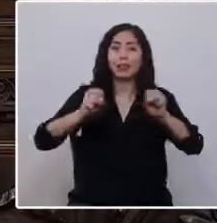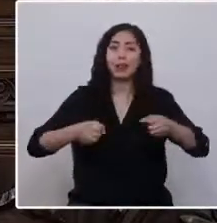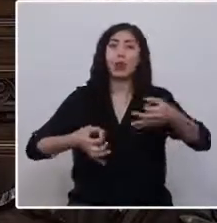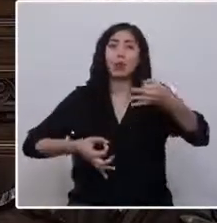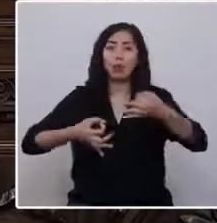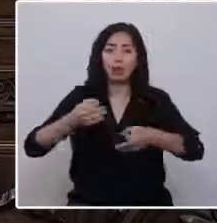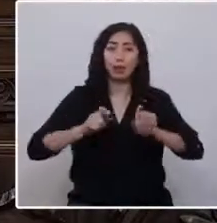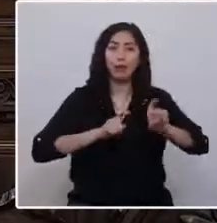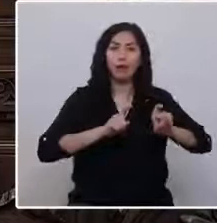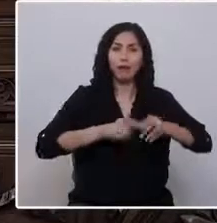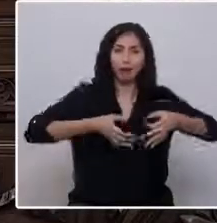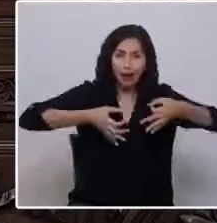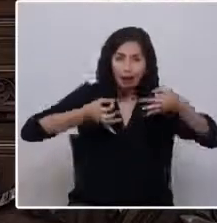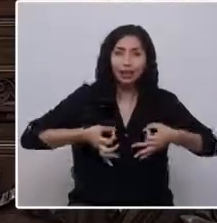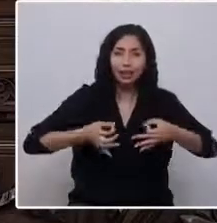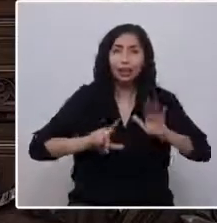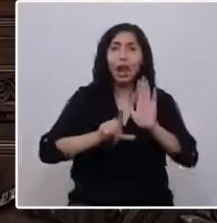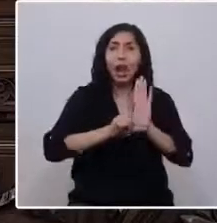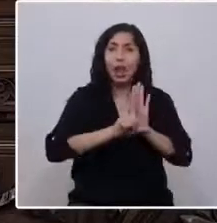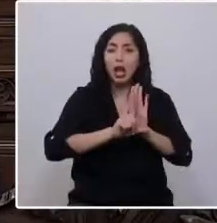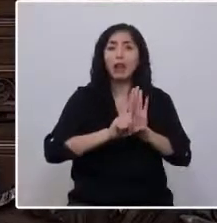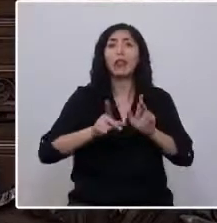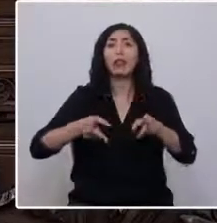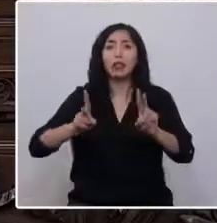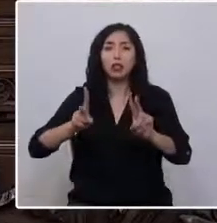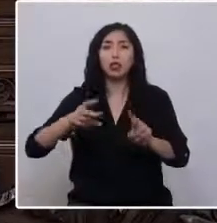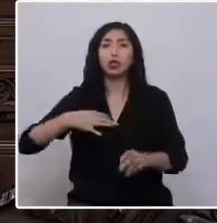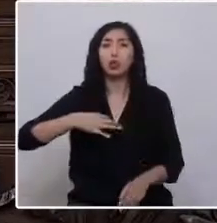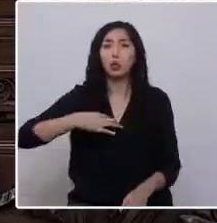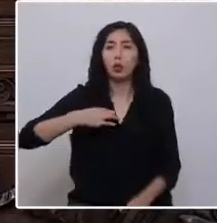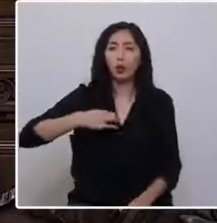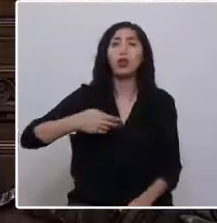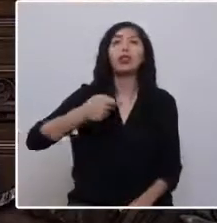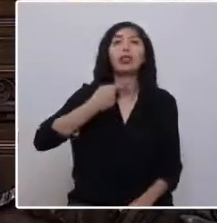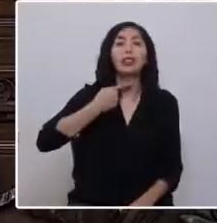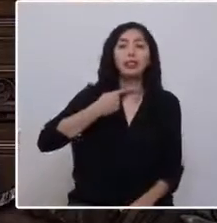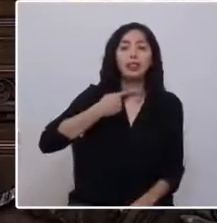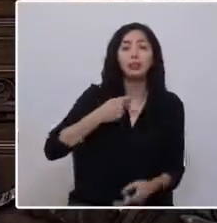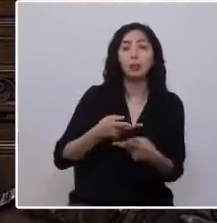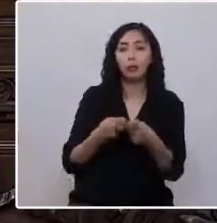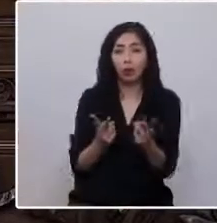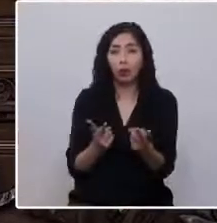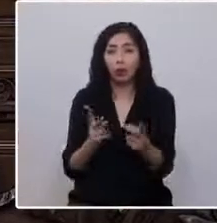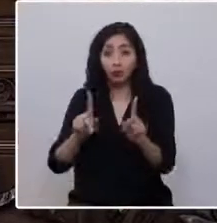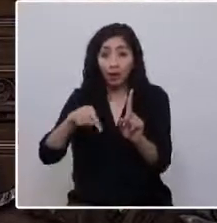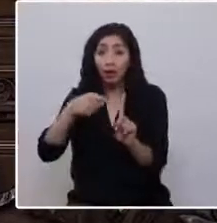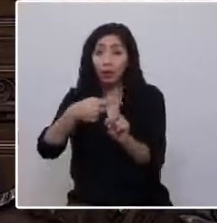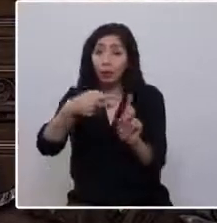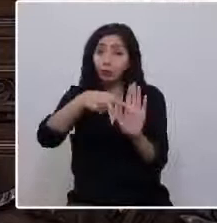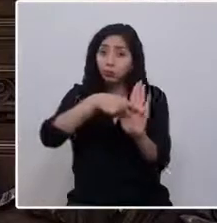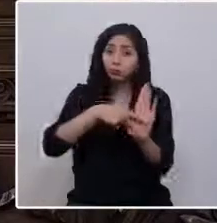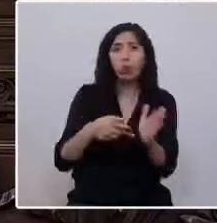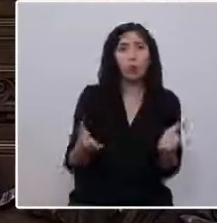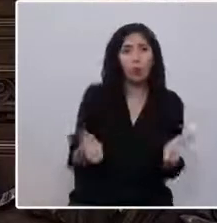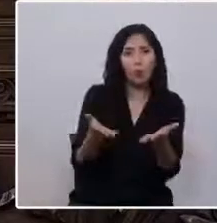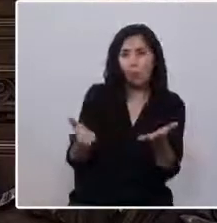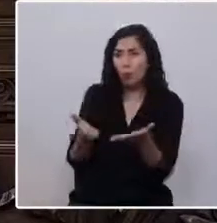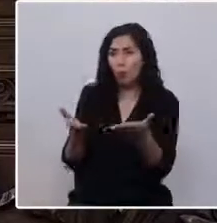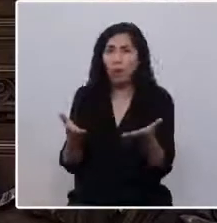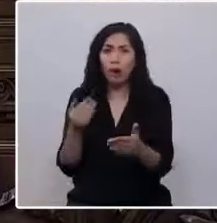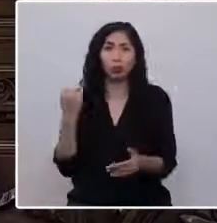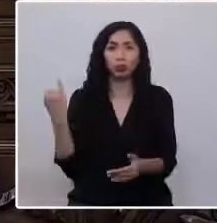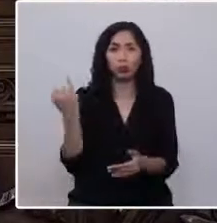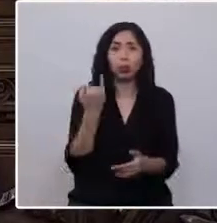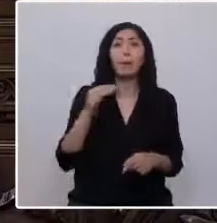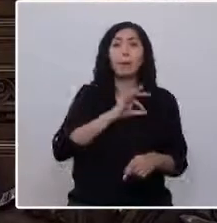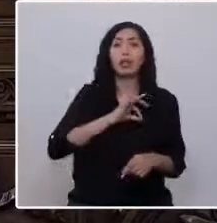defensa efectiva de la legalidad los derechos ciudadano y / público además normativas que promuevan la autonomía efectiva del ministerio público